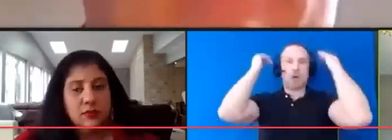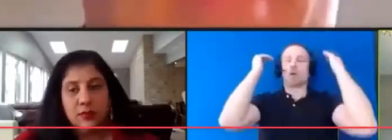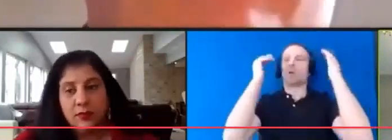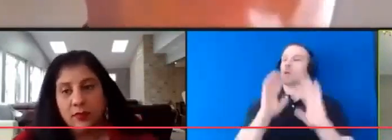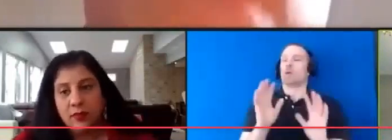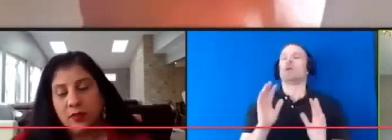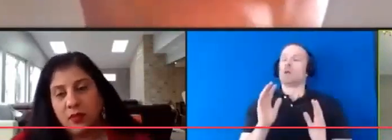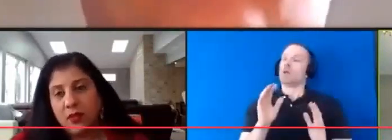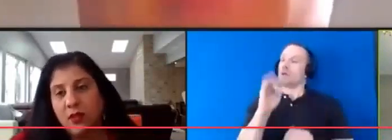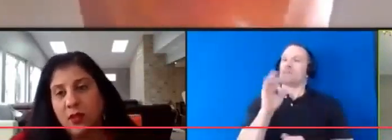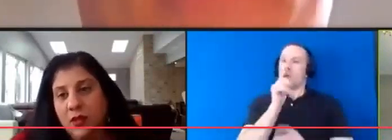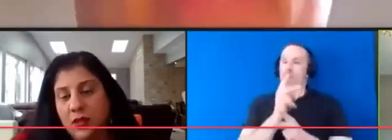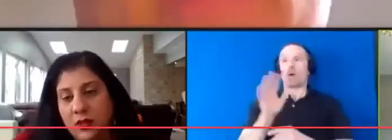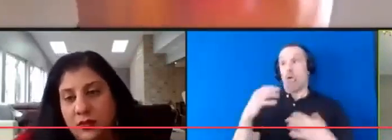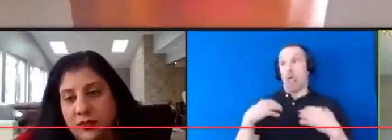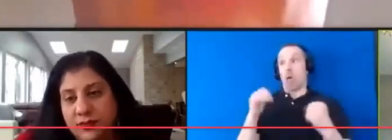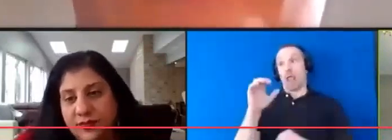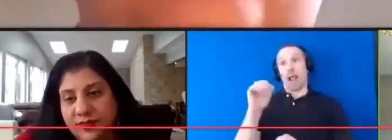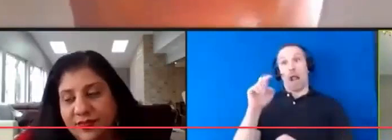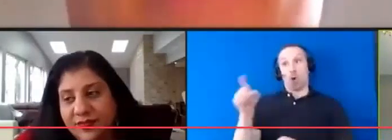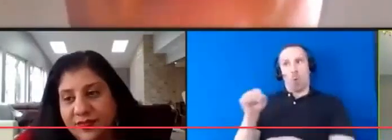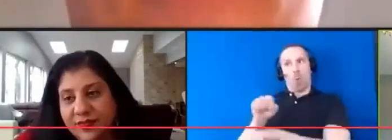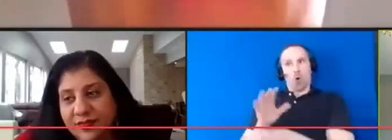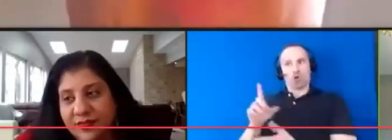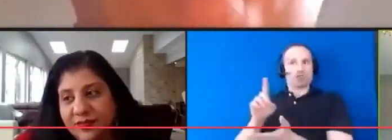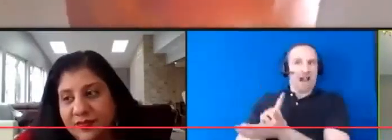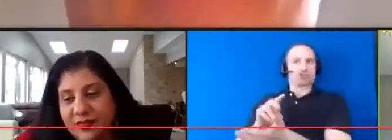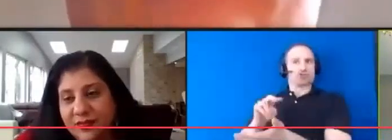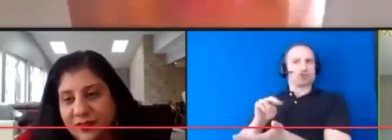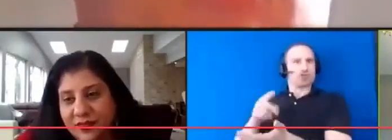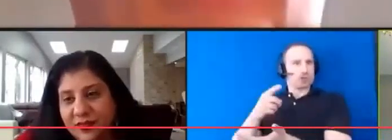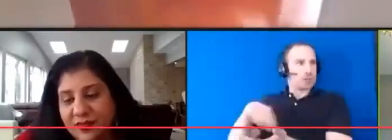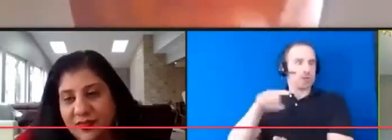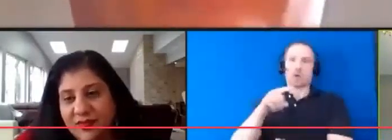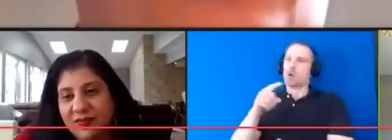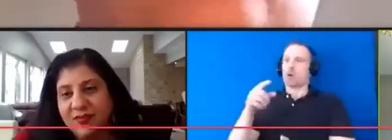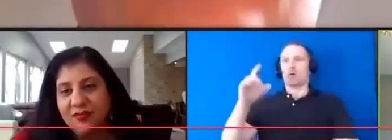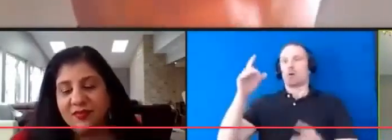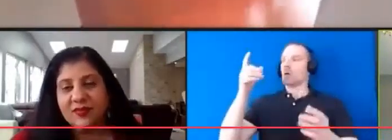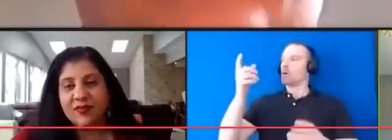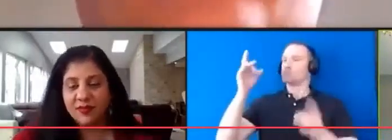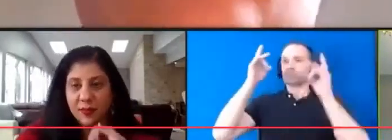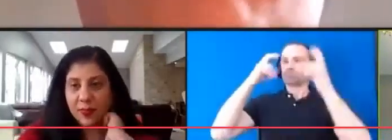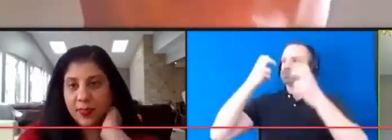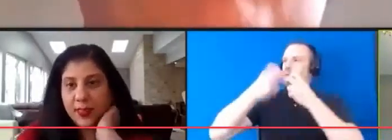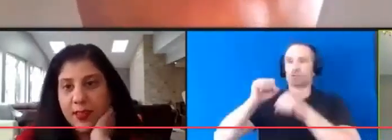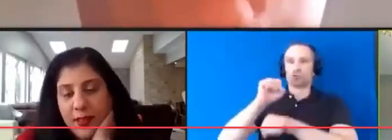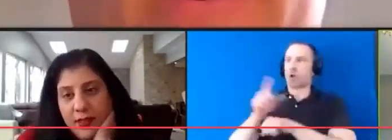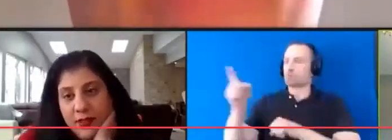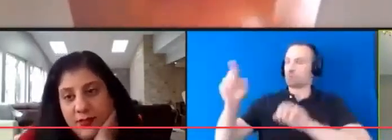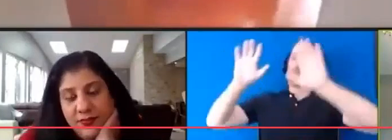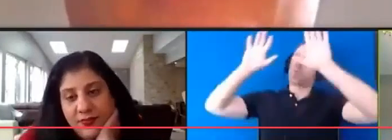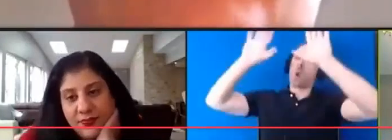aumentos y citi y mi temor es que si no tenemos precauciones entonces